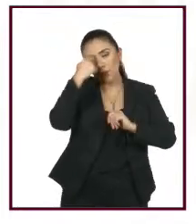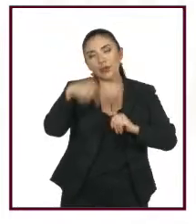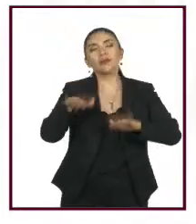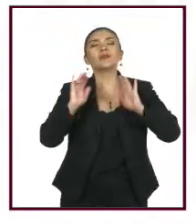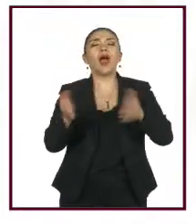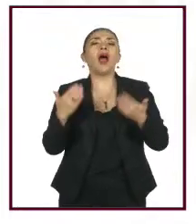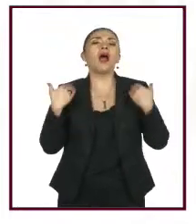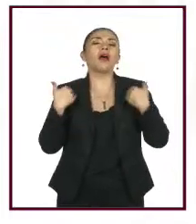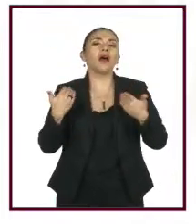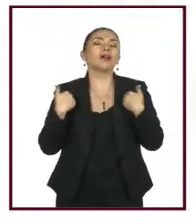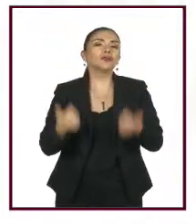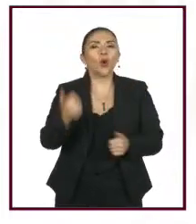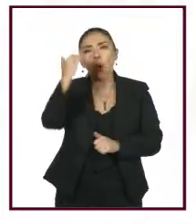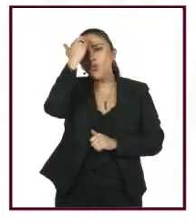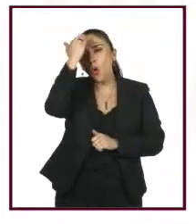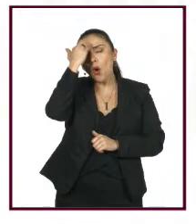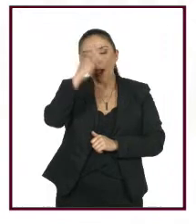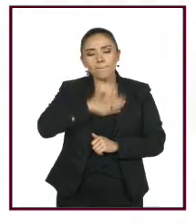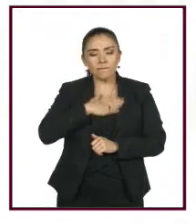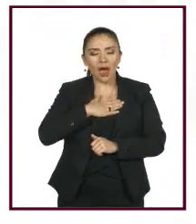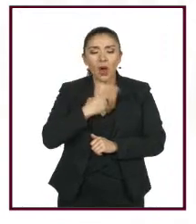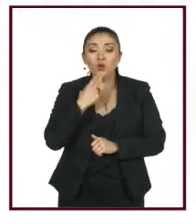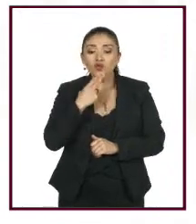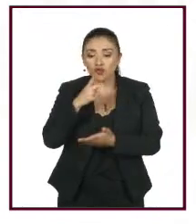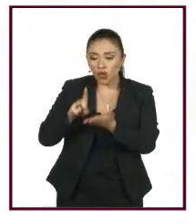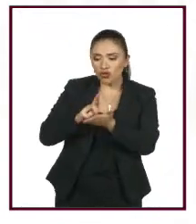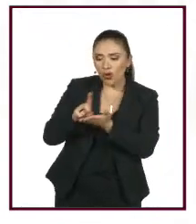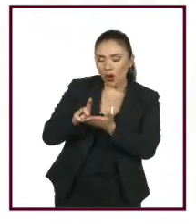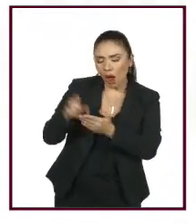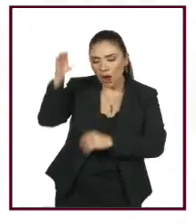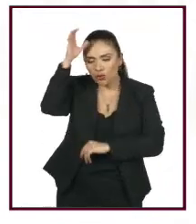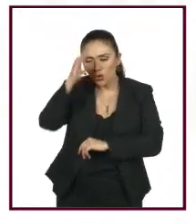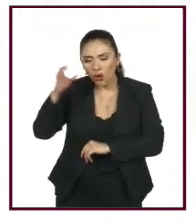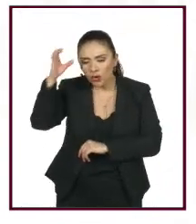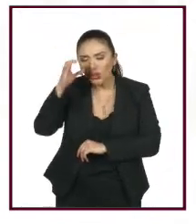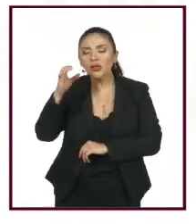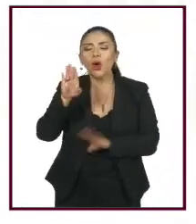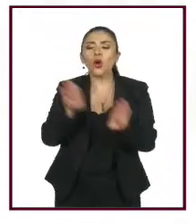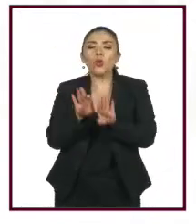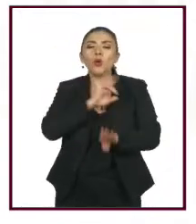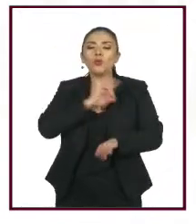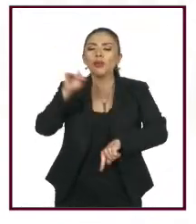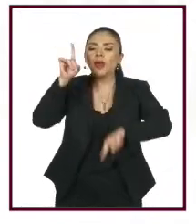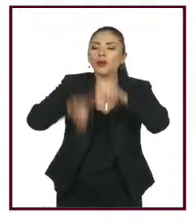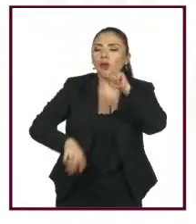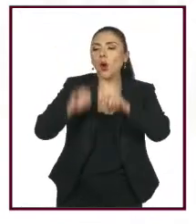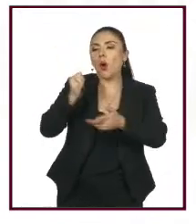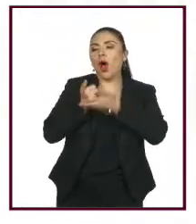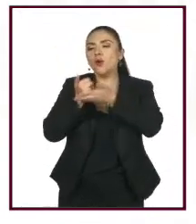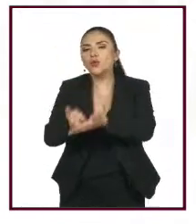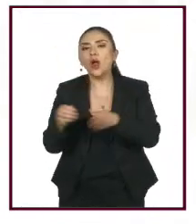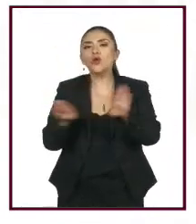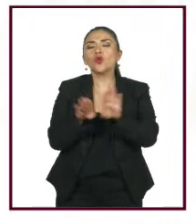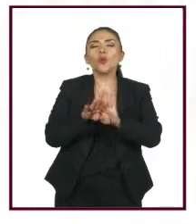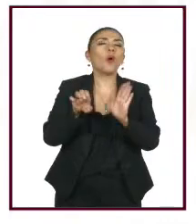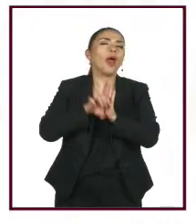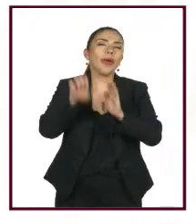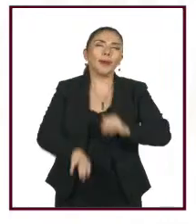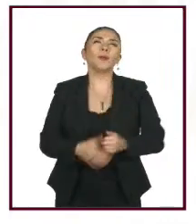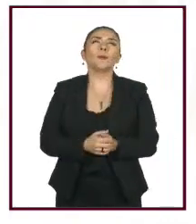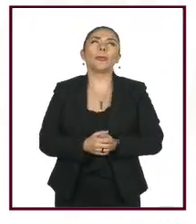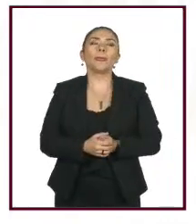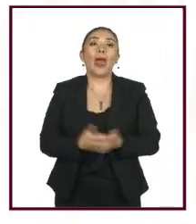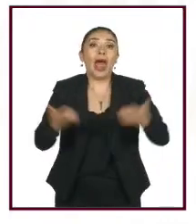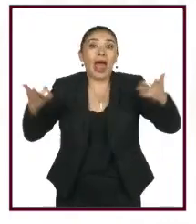autoconciencia sobre el consumo y poder tener estrategias y acciones respecto a esto, ¿no? Como por ejemplo, que tiene que ver